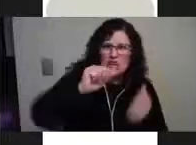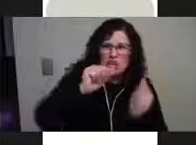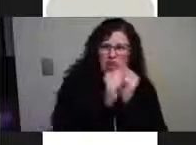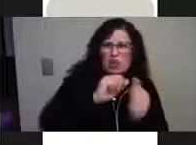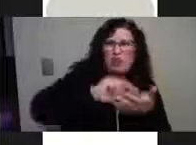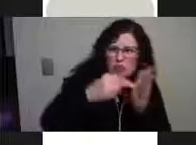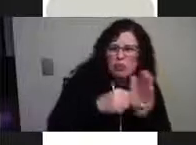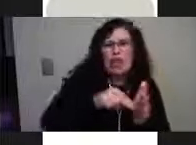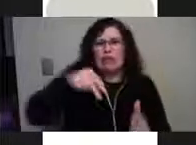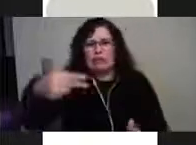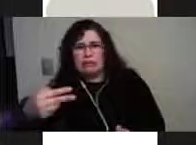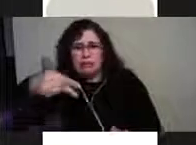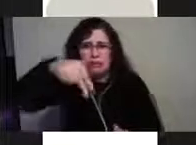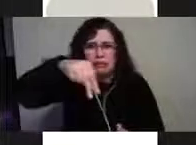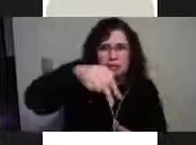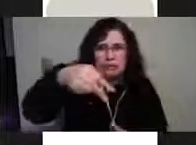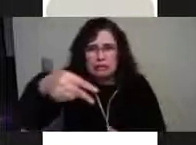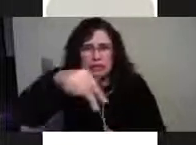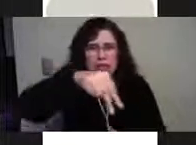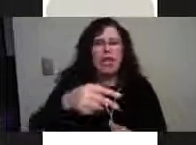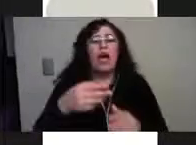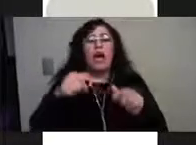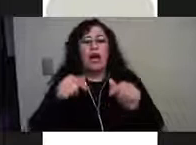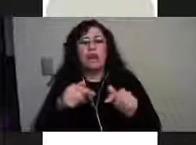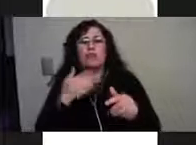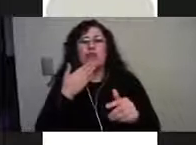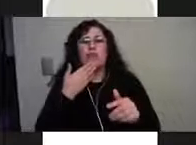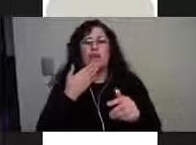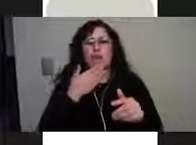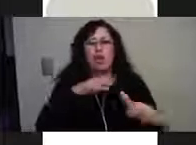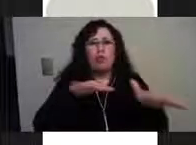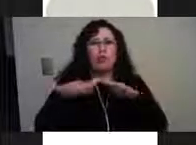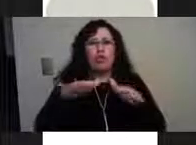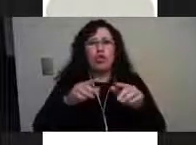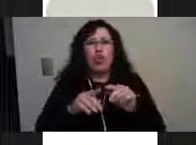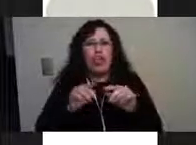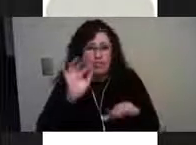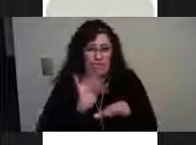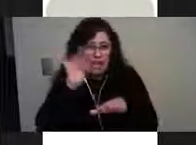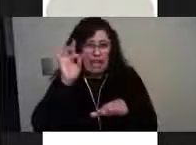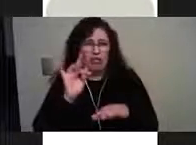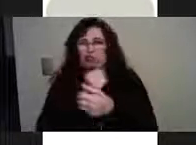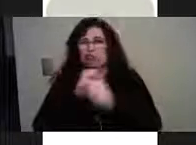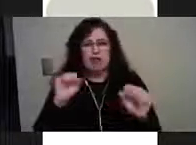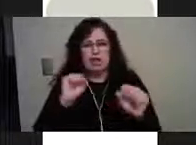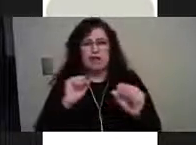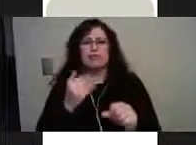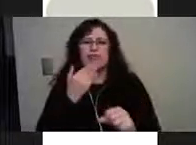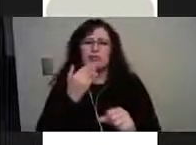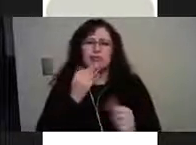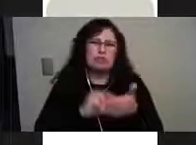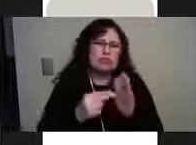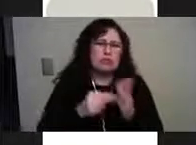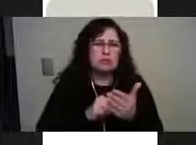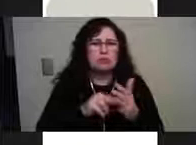de equilibrio y por la dificultad de la coordinación de la motricidad fina, ¿ya? Y que dificulta movimientos rápidos y precisos, y que en general